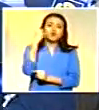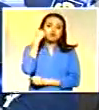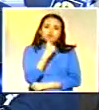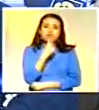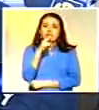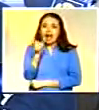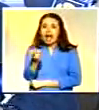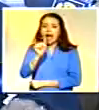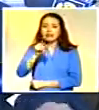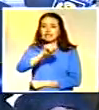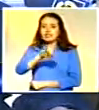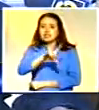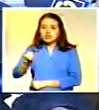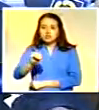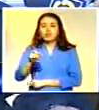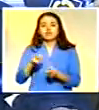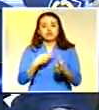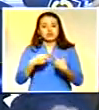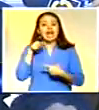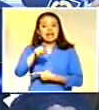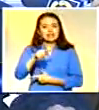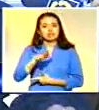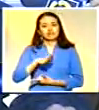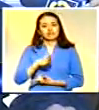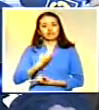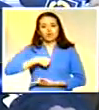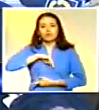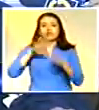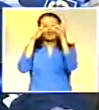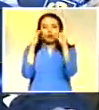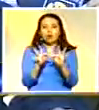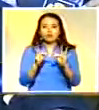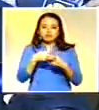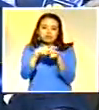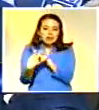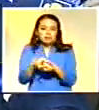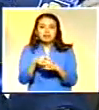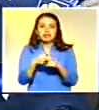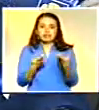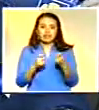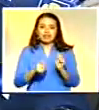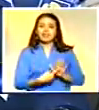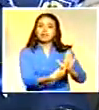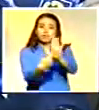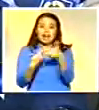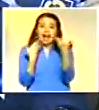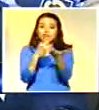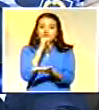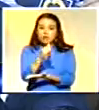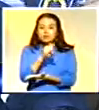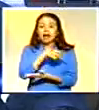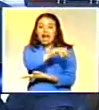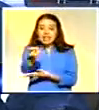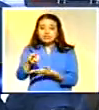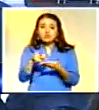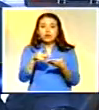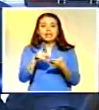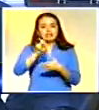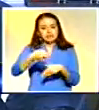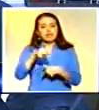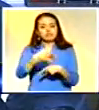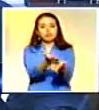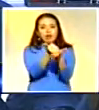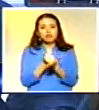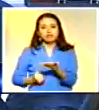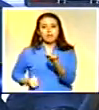verdad es nuestra preparación, esa de verdad es nuestra herramienta, es darle el conocimiento a ellos y que ellos nos den ese conocimiento a nosotros también. ¿Cómo está el riesgo en